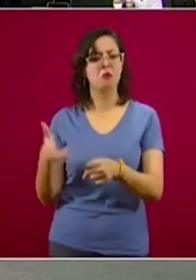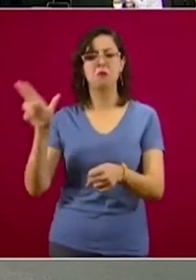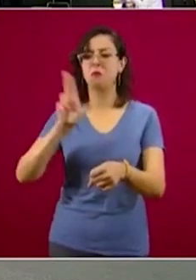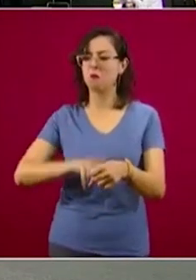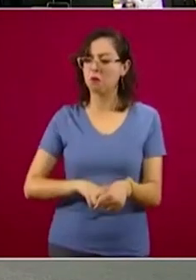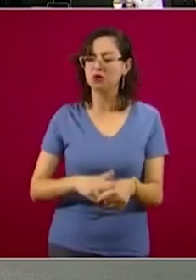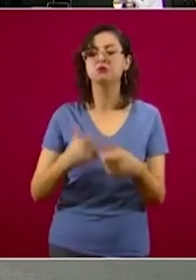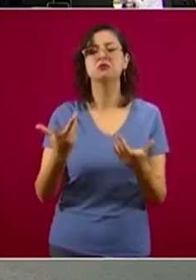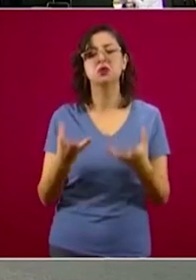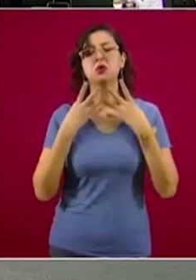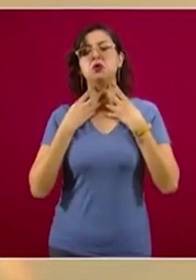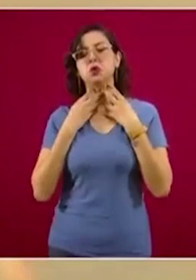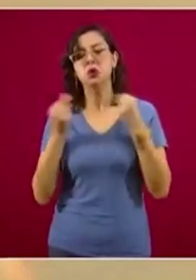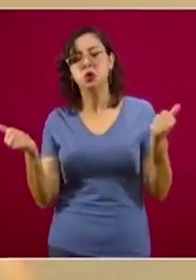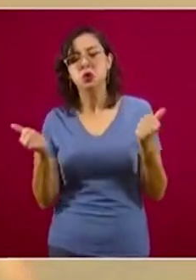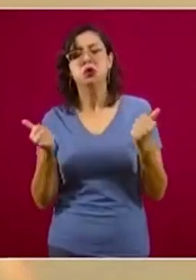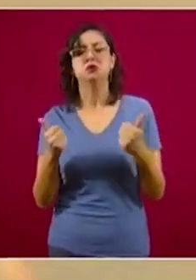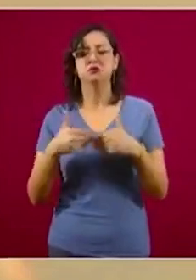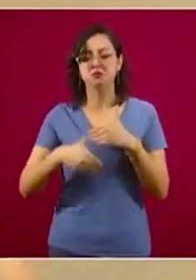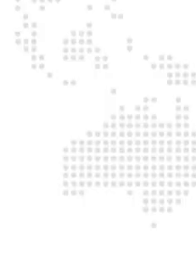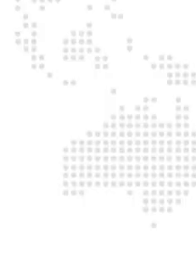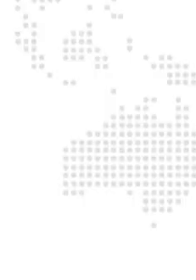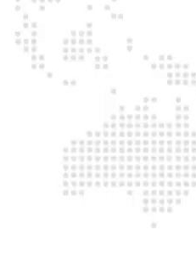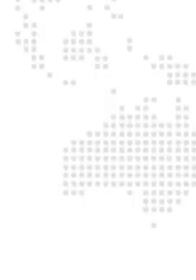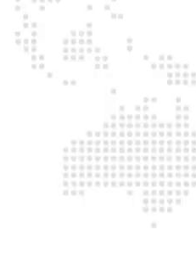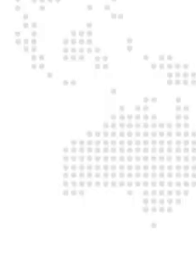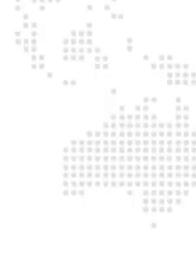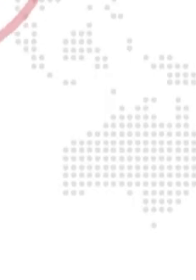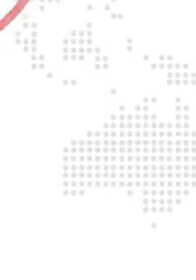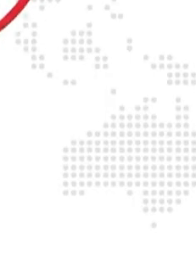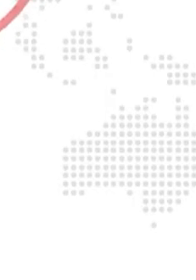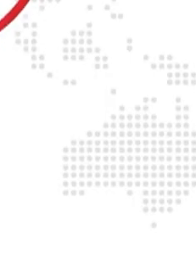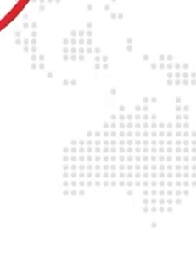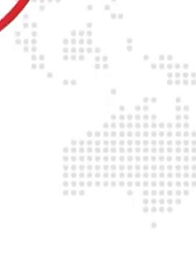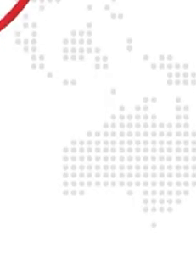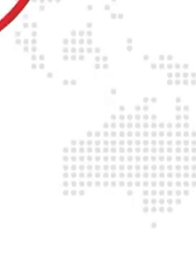está grave debe ser atendido en el hospital gracias a daniele